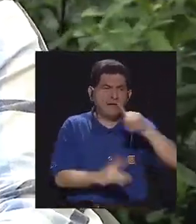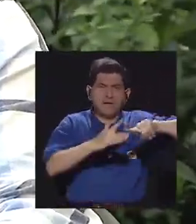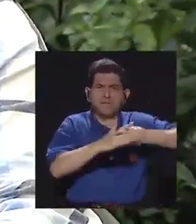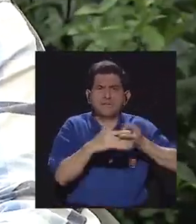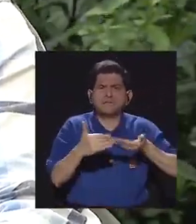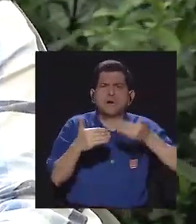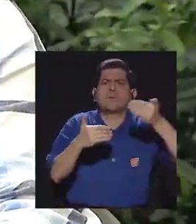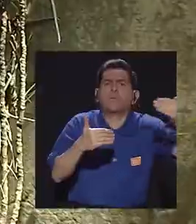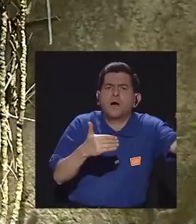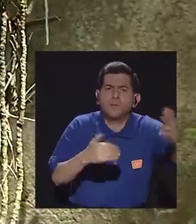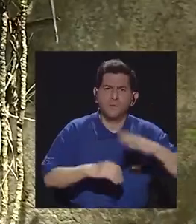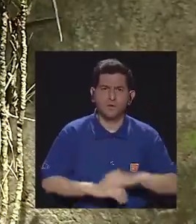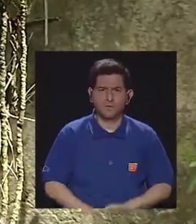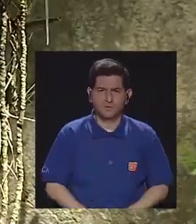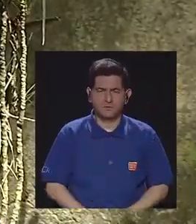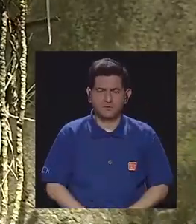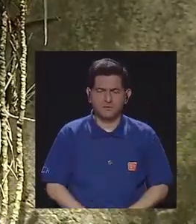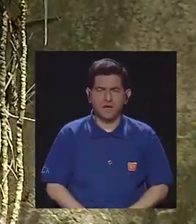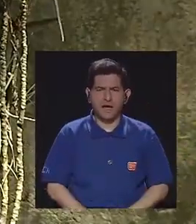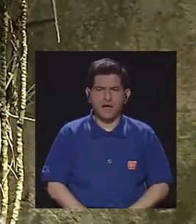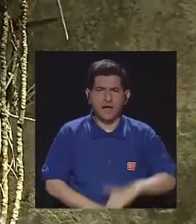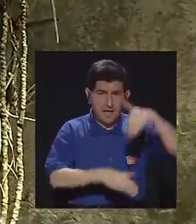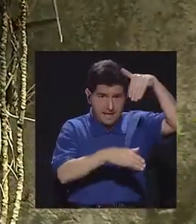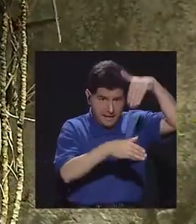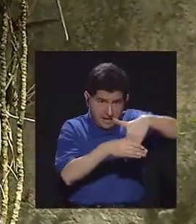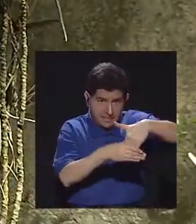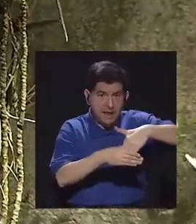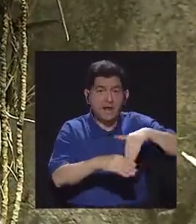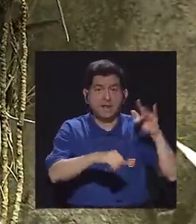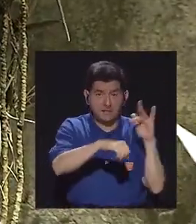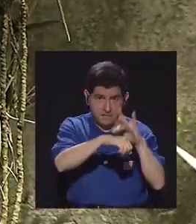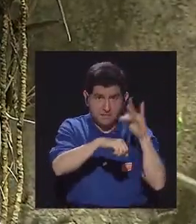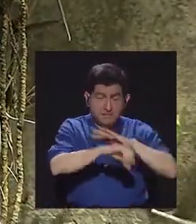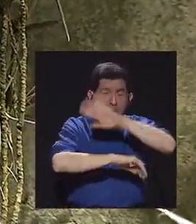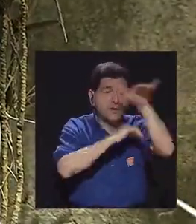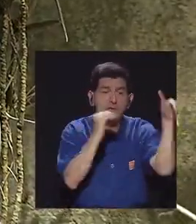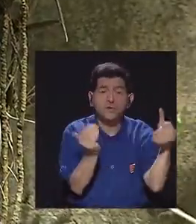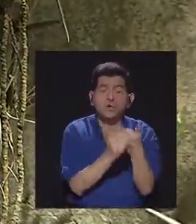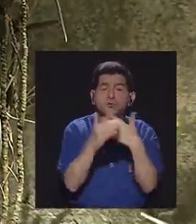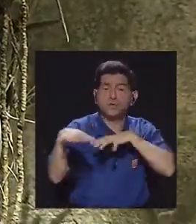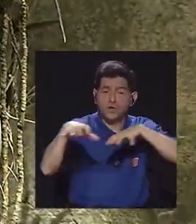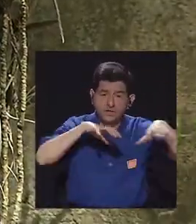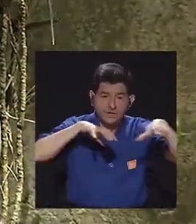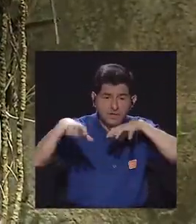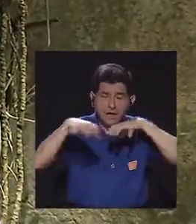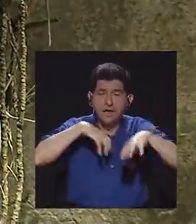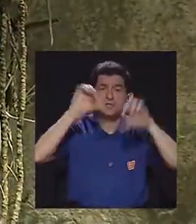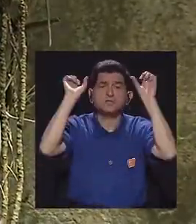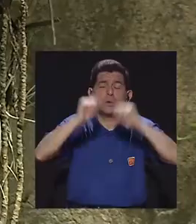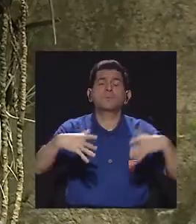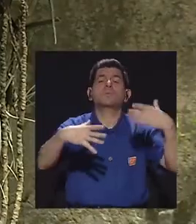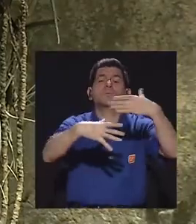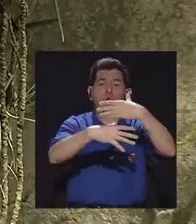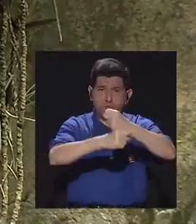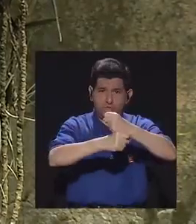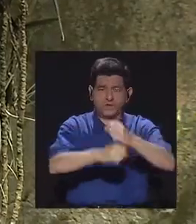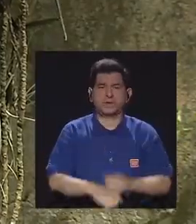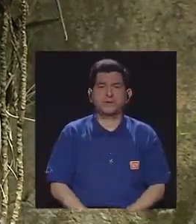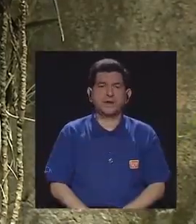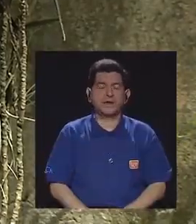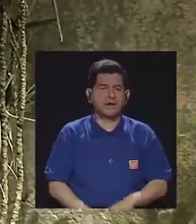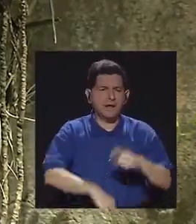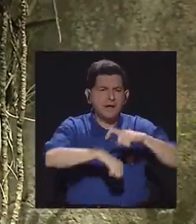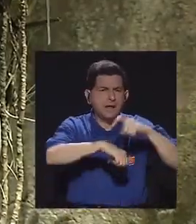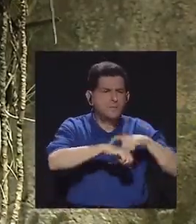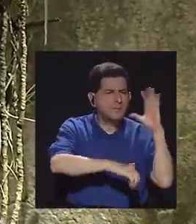esa intervención temprana? Bueno, una intervención temprana son todas aquellas acciones que se puedan realizar